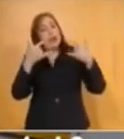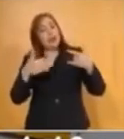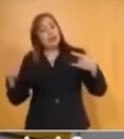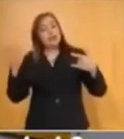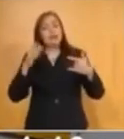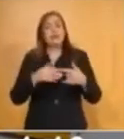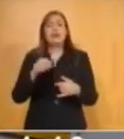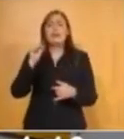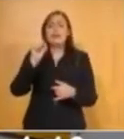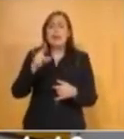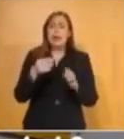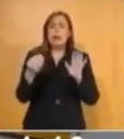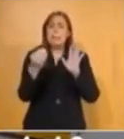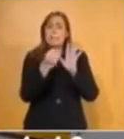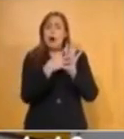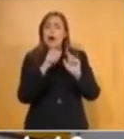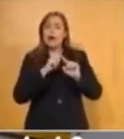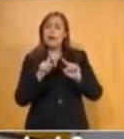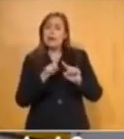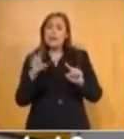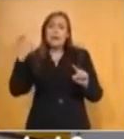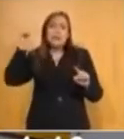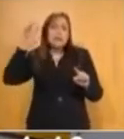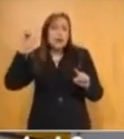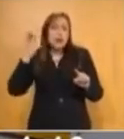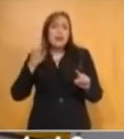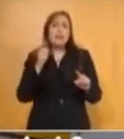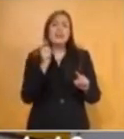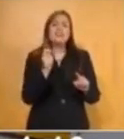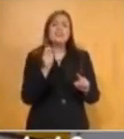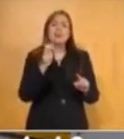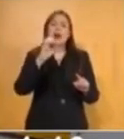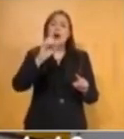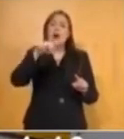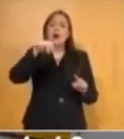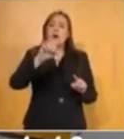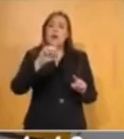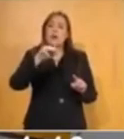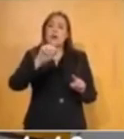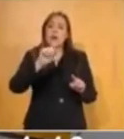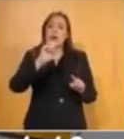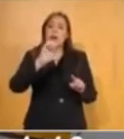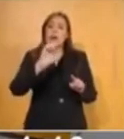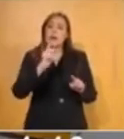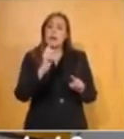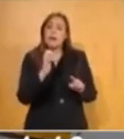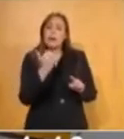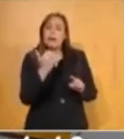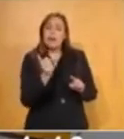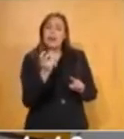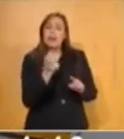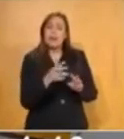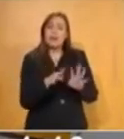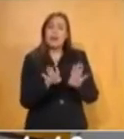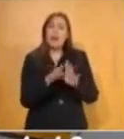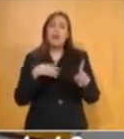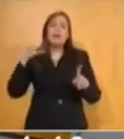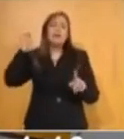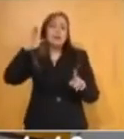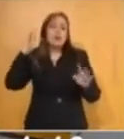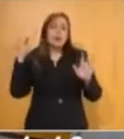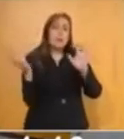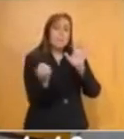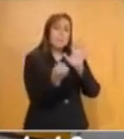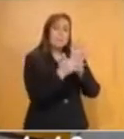onomatopeyas son los efectos de sonido, es darle voz a una situación, es darle voz a un sonido. Eso es una